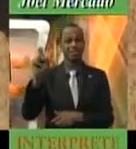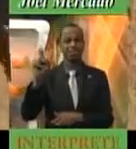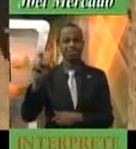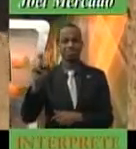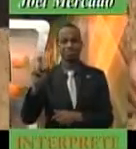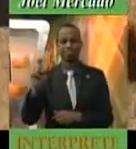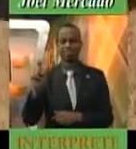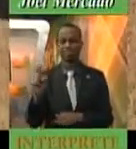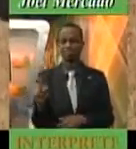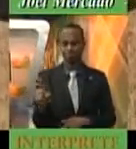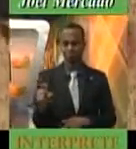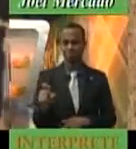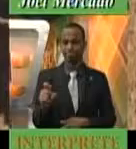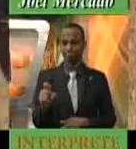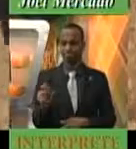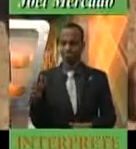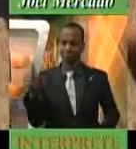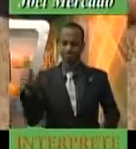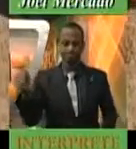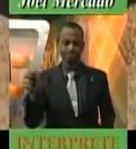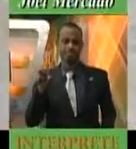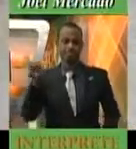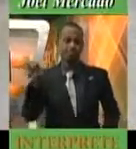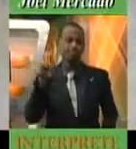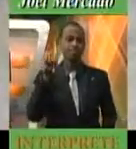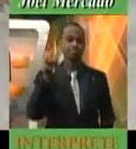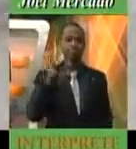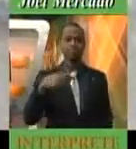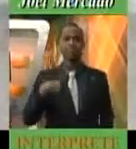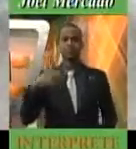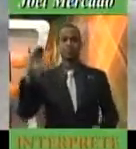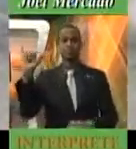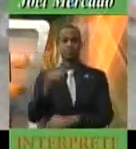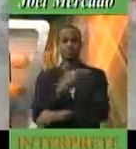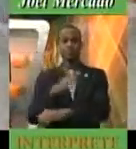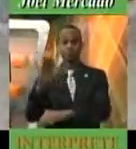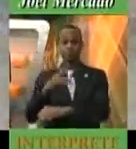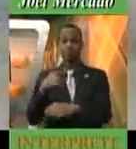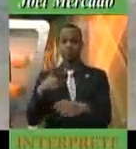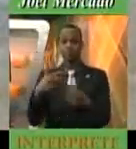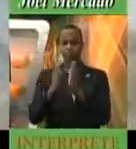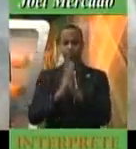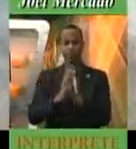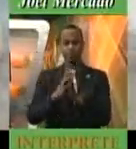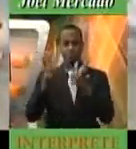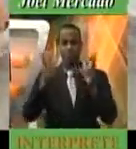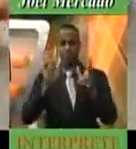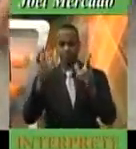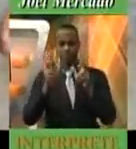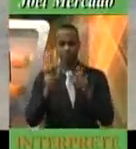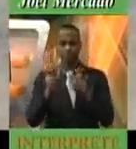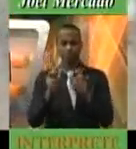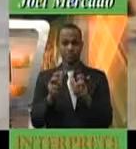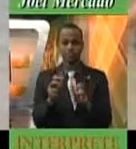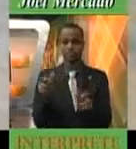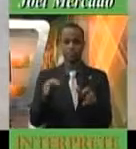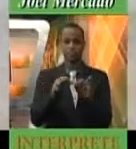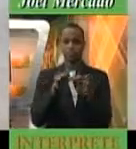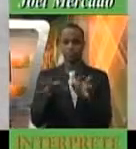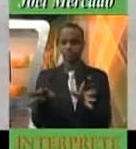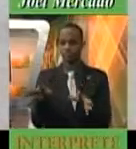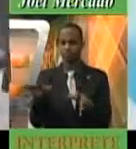Estamos en el número 100. Y esa canción, yo le pido al pueblo que la escuche y vea que no hay desperdicio en